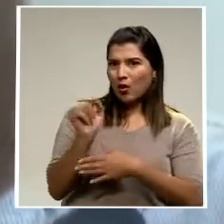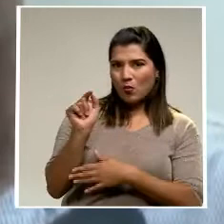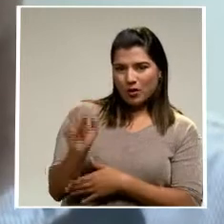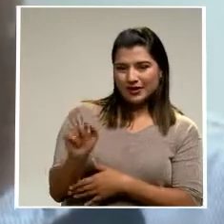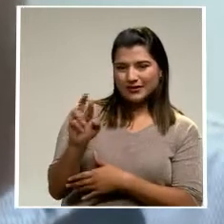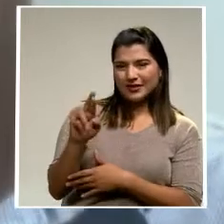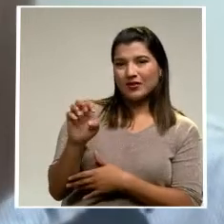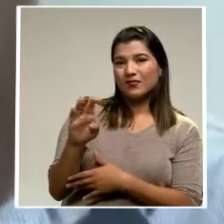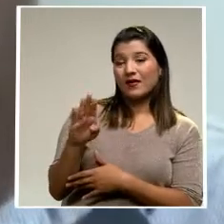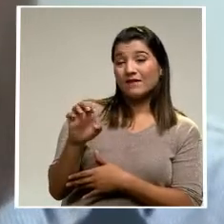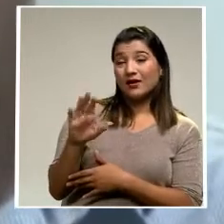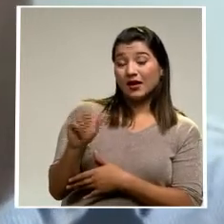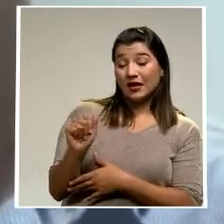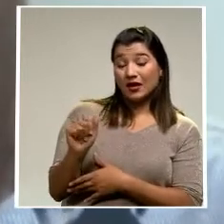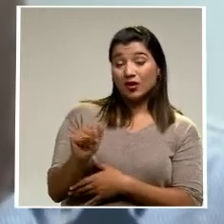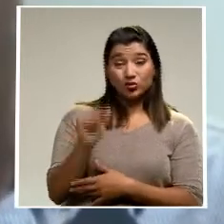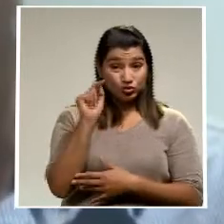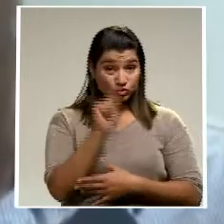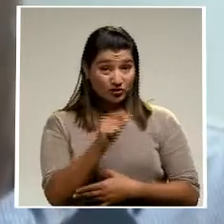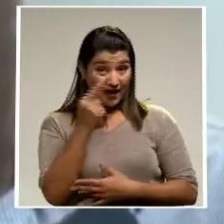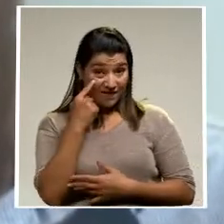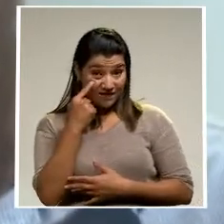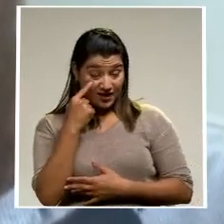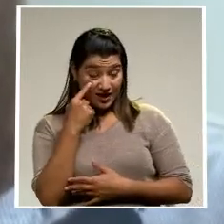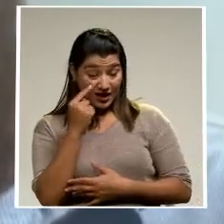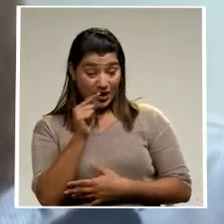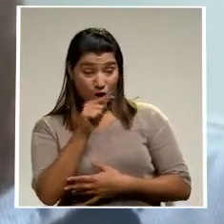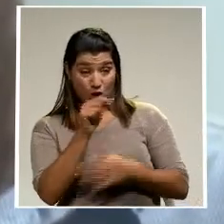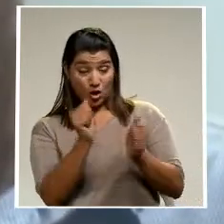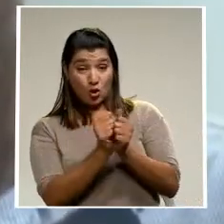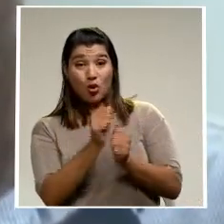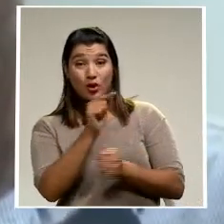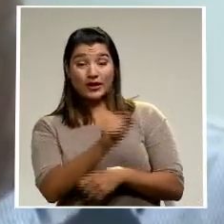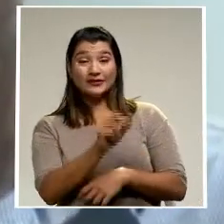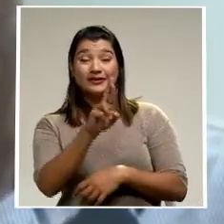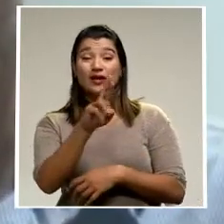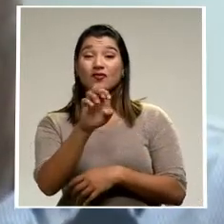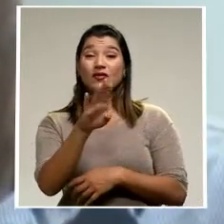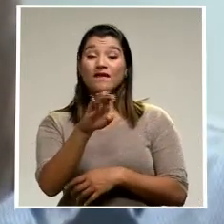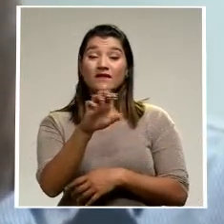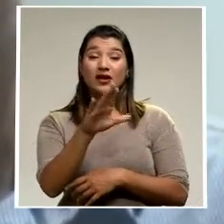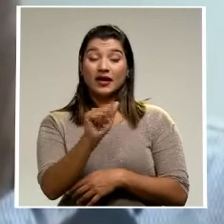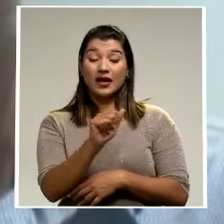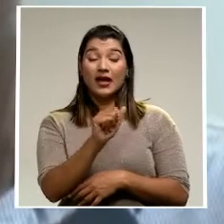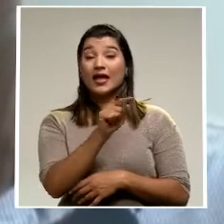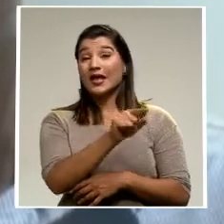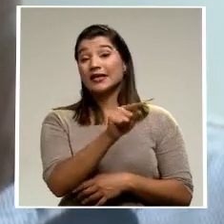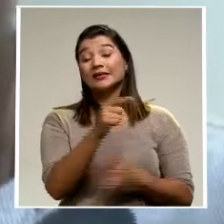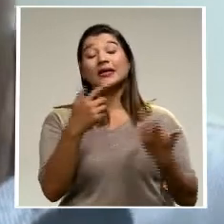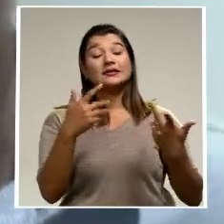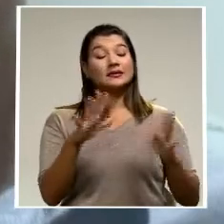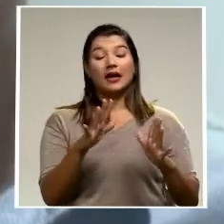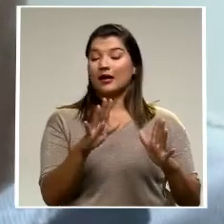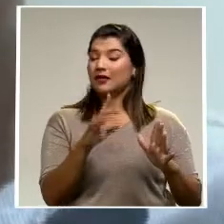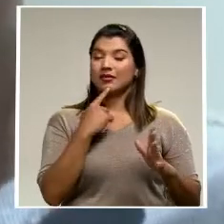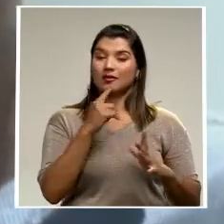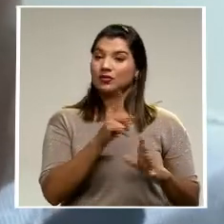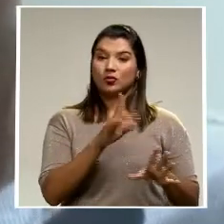¿Ves en esta aparición de este nombre, que ya ella lo